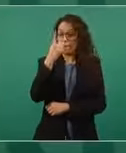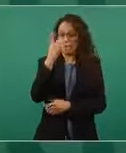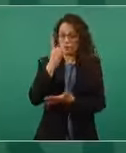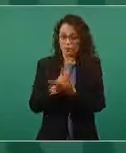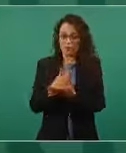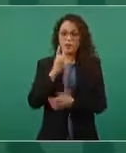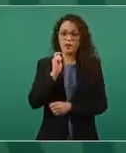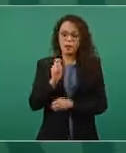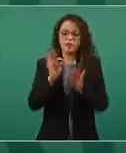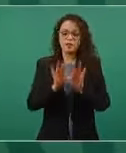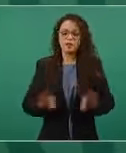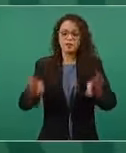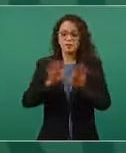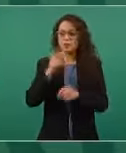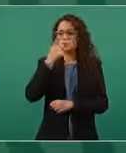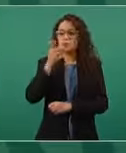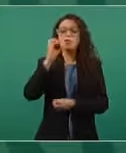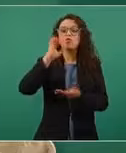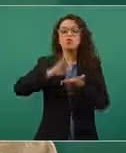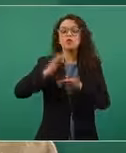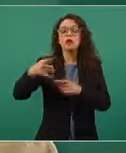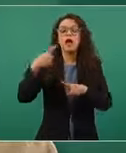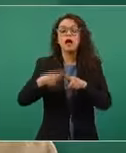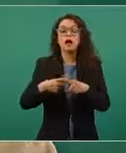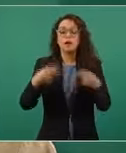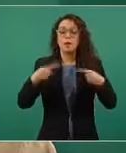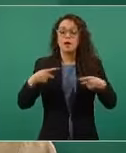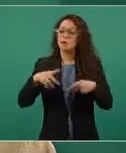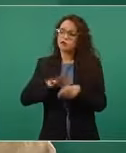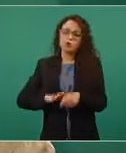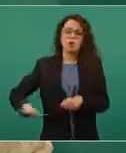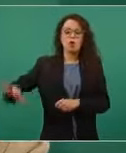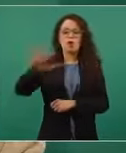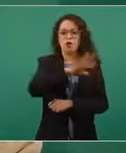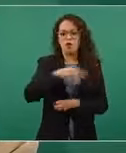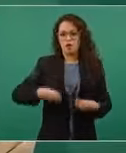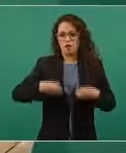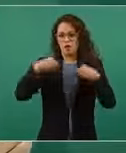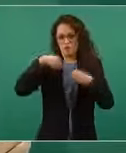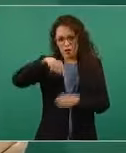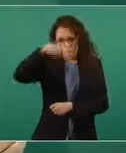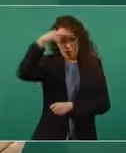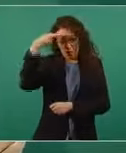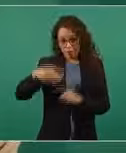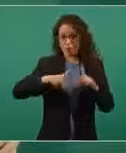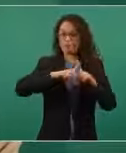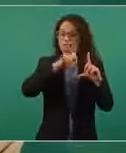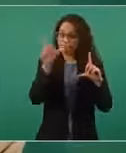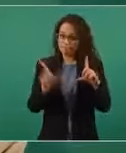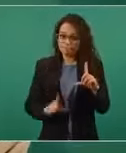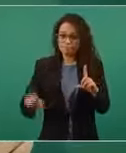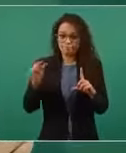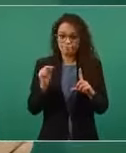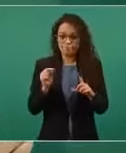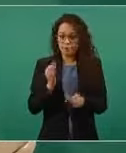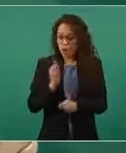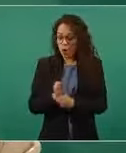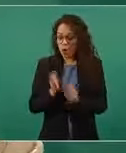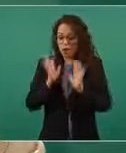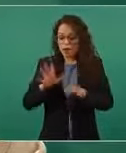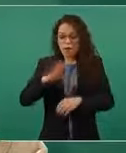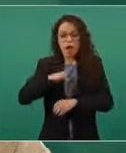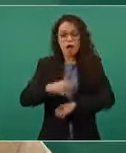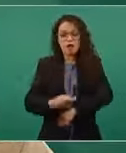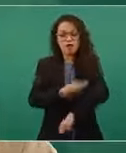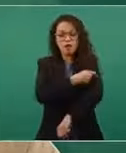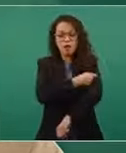el comportamiento del pueblo de México. En la medida en que existe hoy una vacuna, tenemos un mecanismo